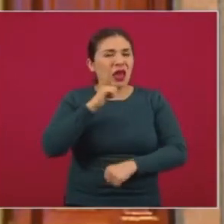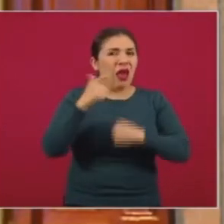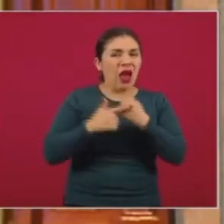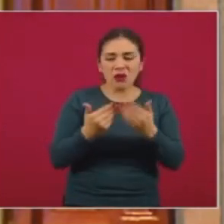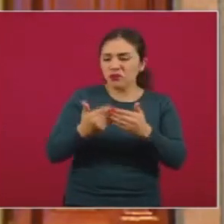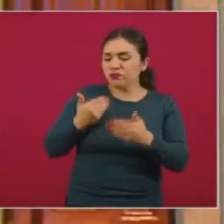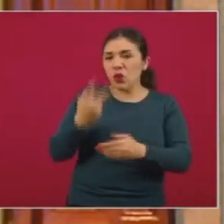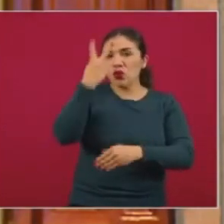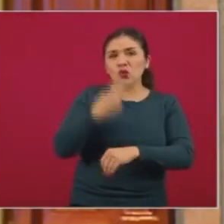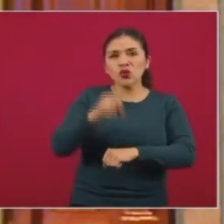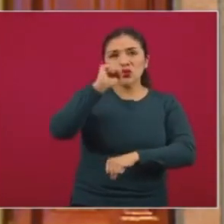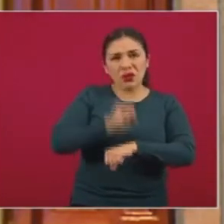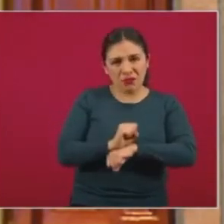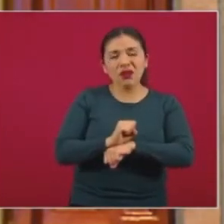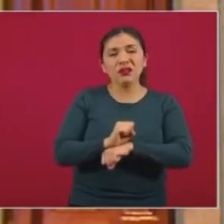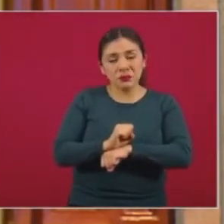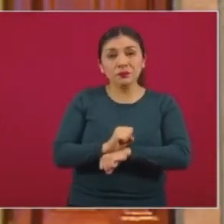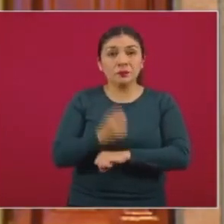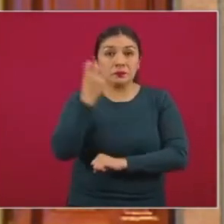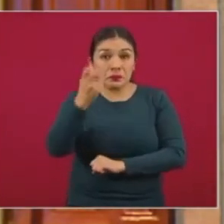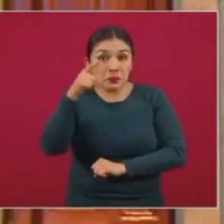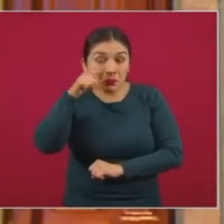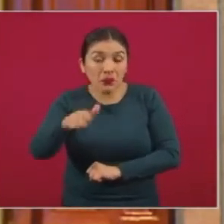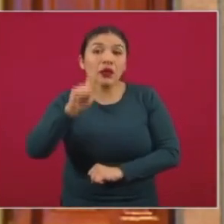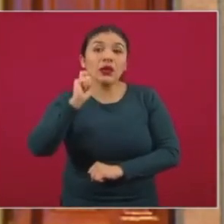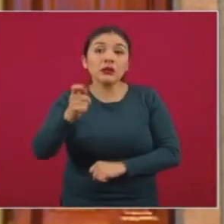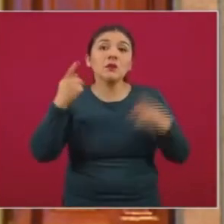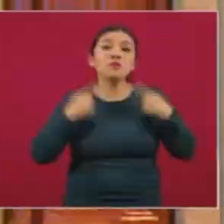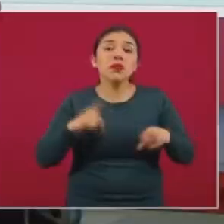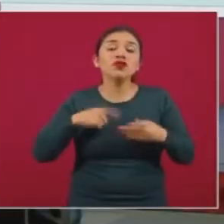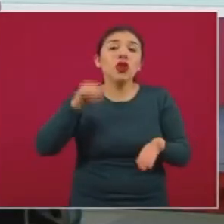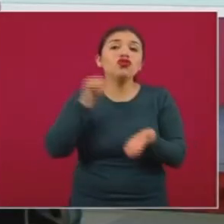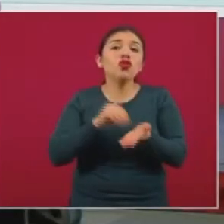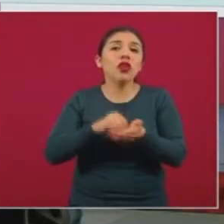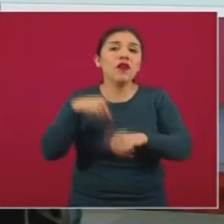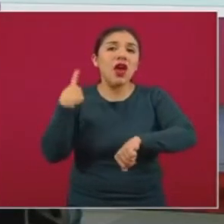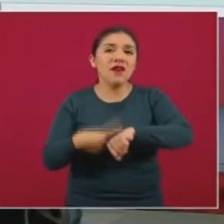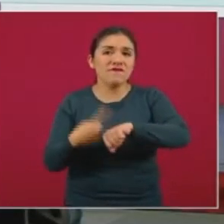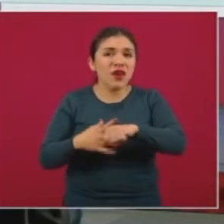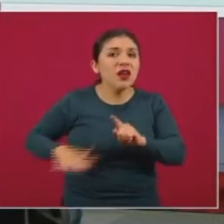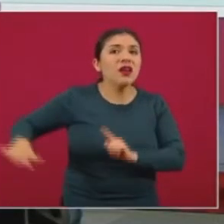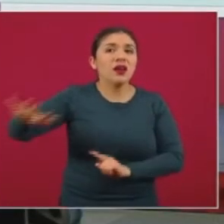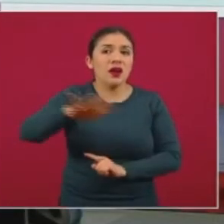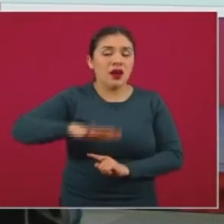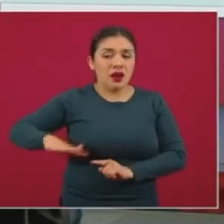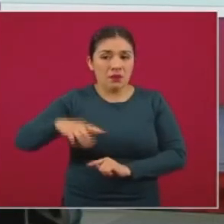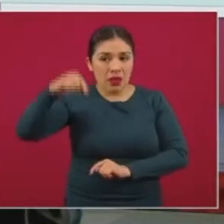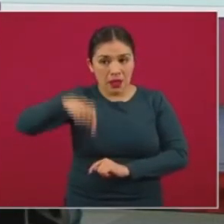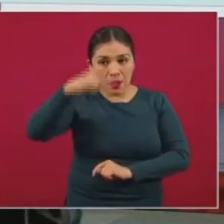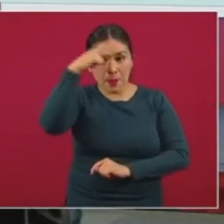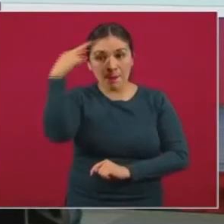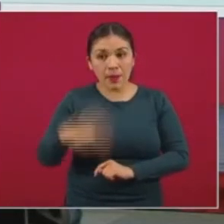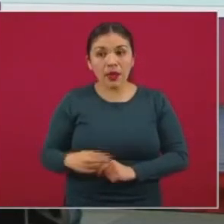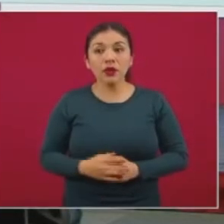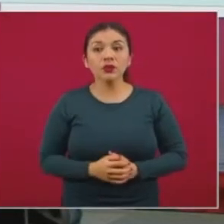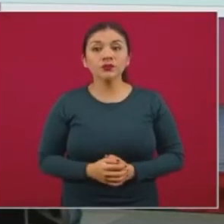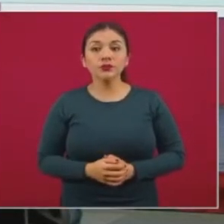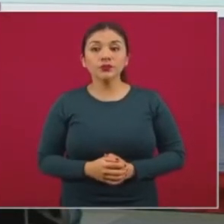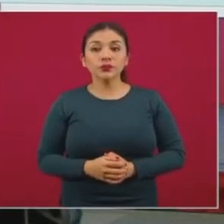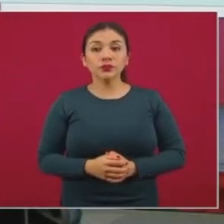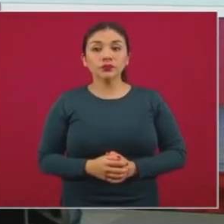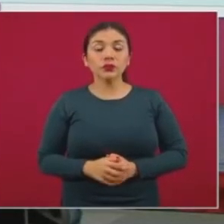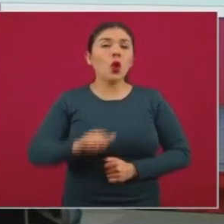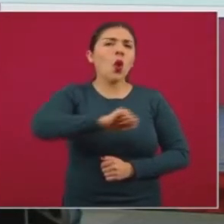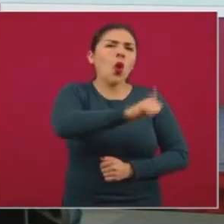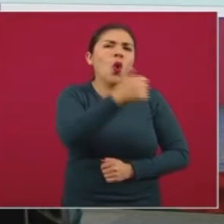las últimas 2 semanas, y por lo tanto las consideramos como la epidemia activa en México. El